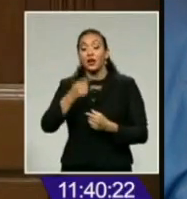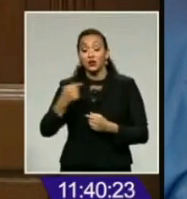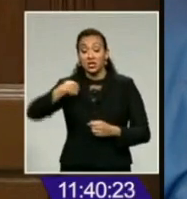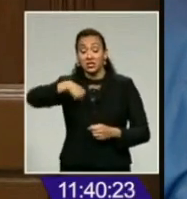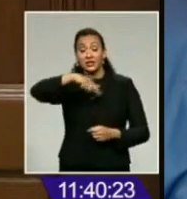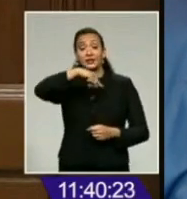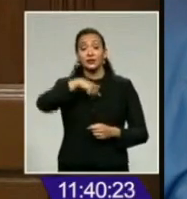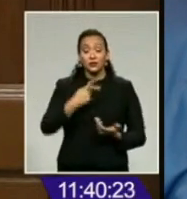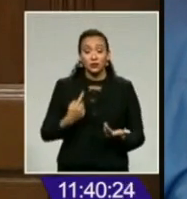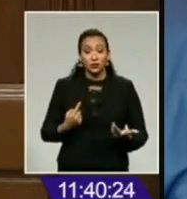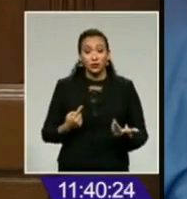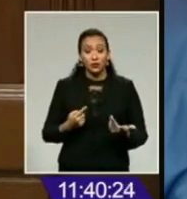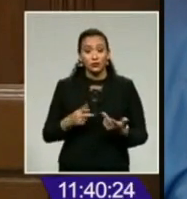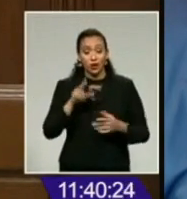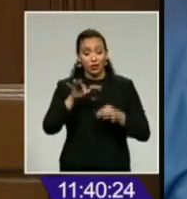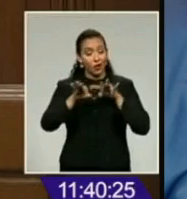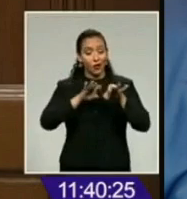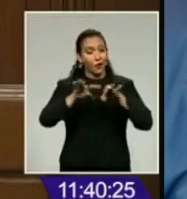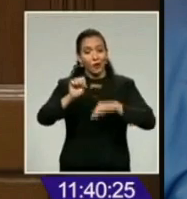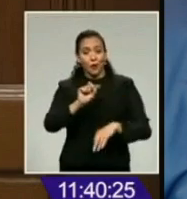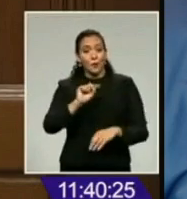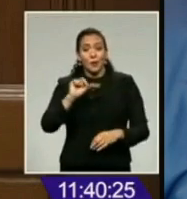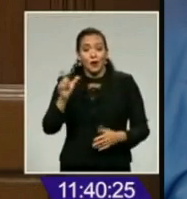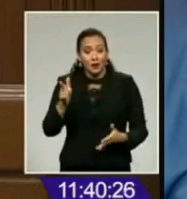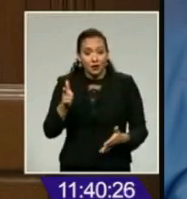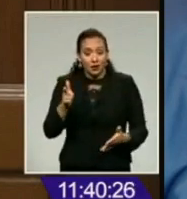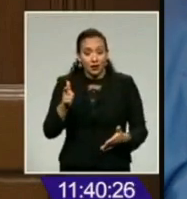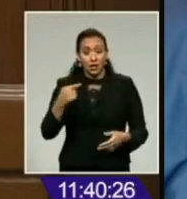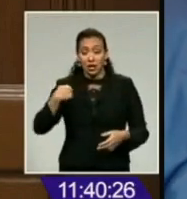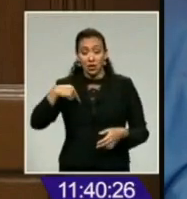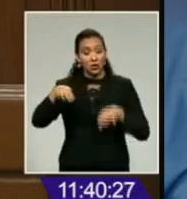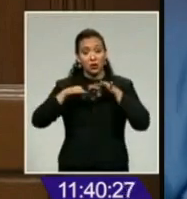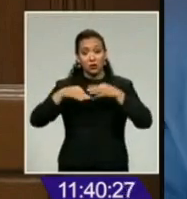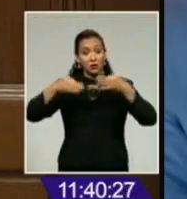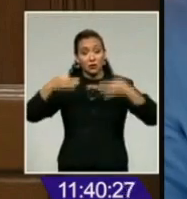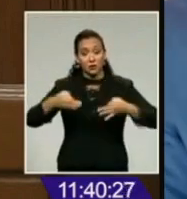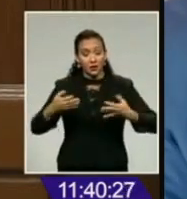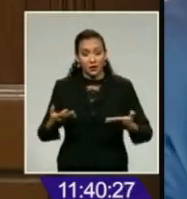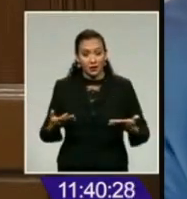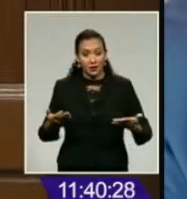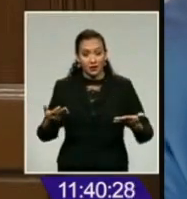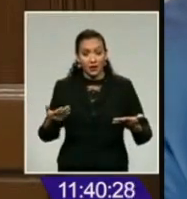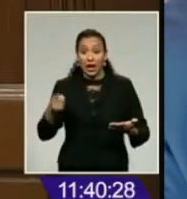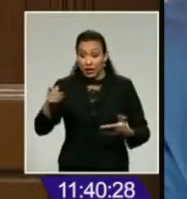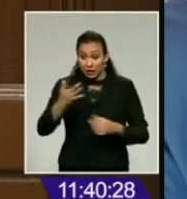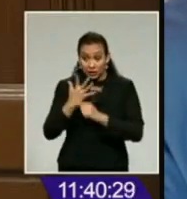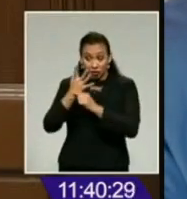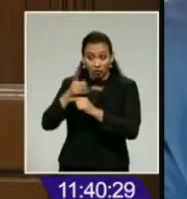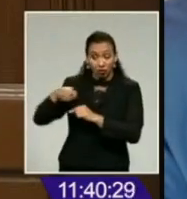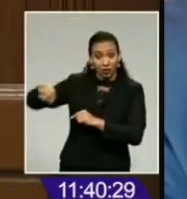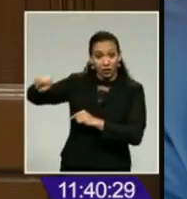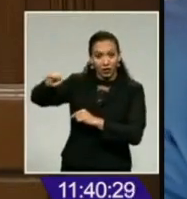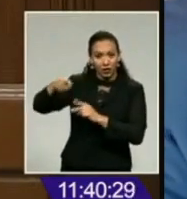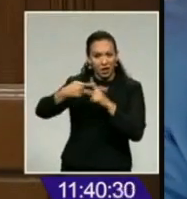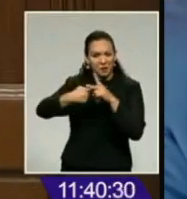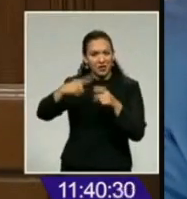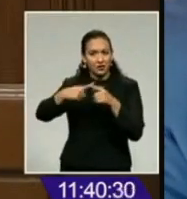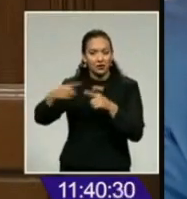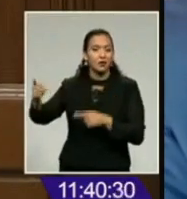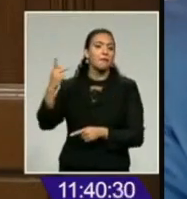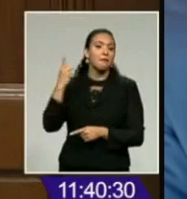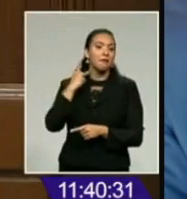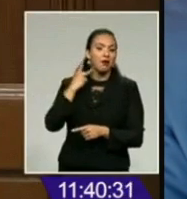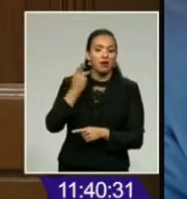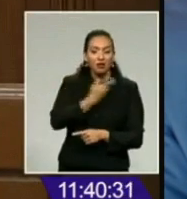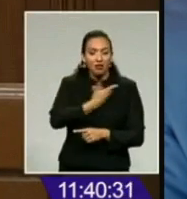ser por no corresponder a cada juzgador, de un proyecto político dominante. ¿A